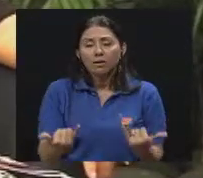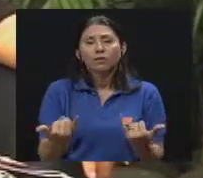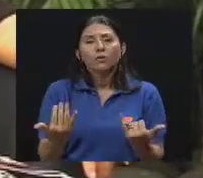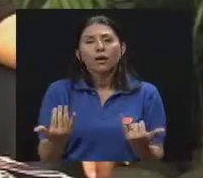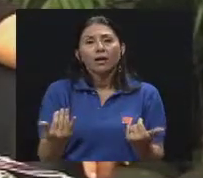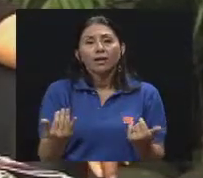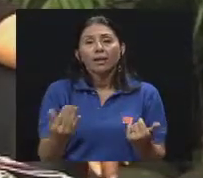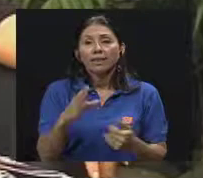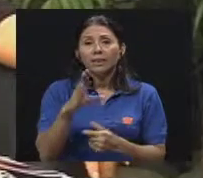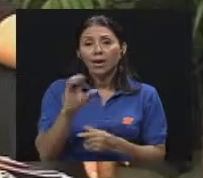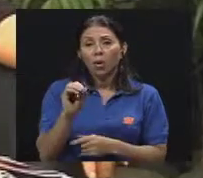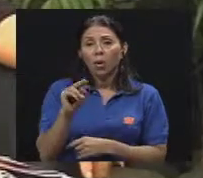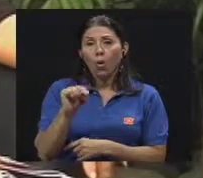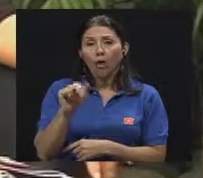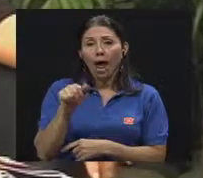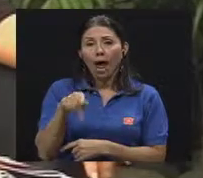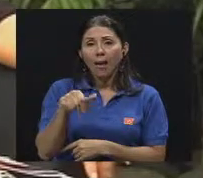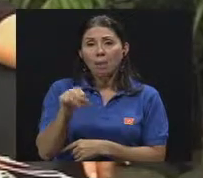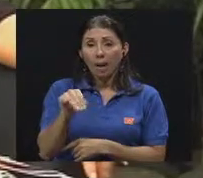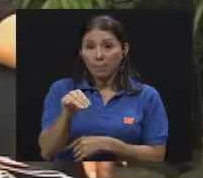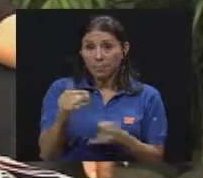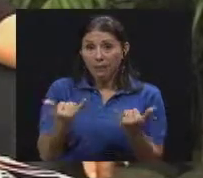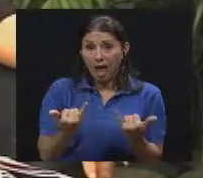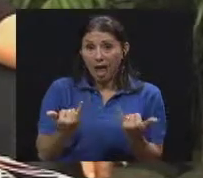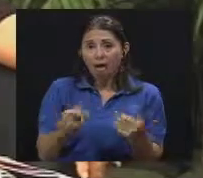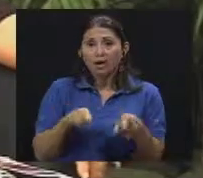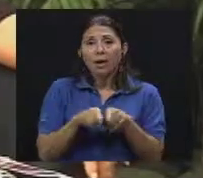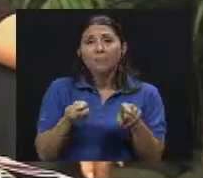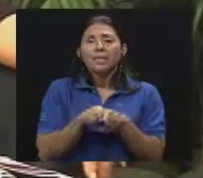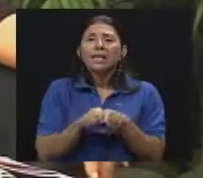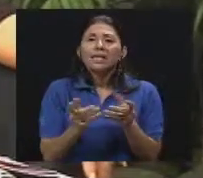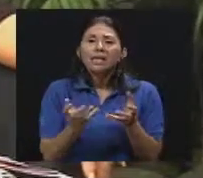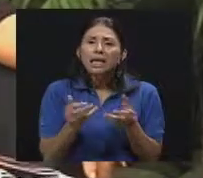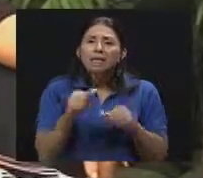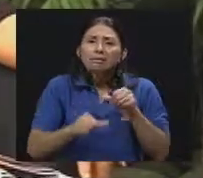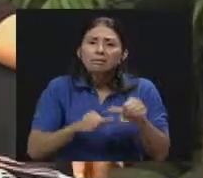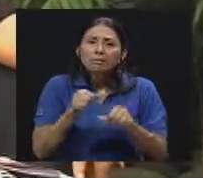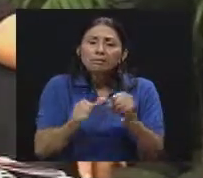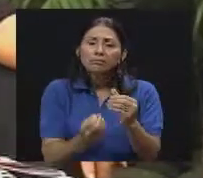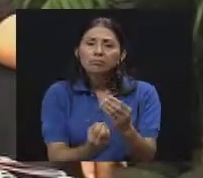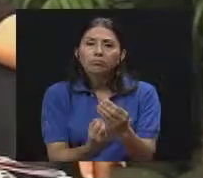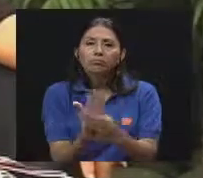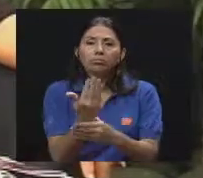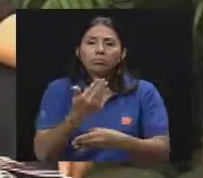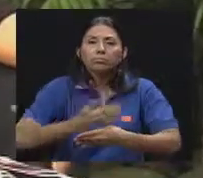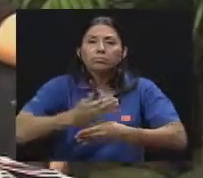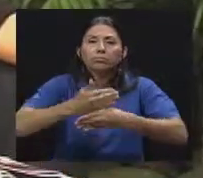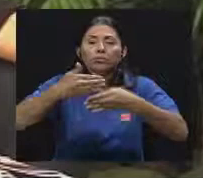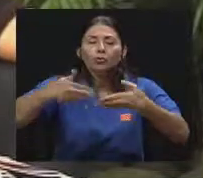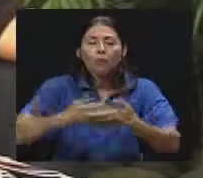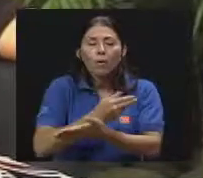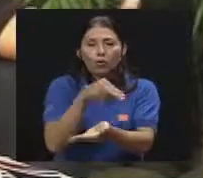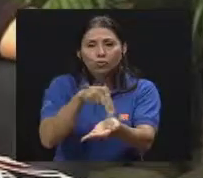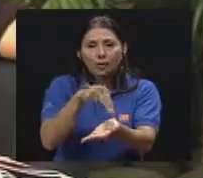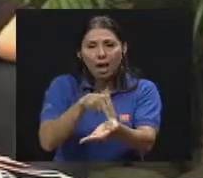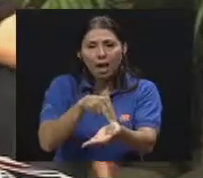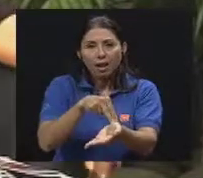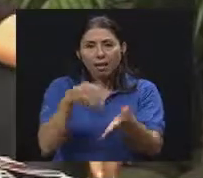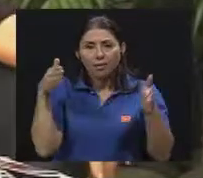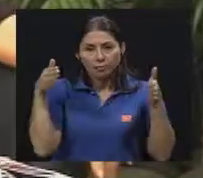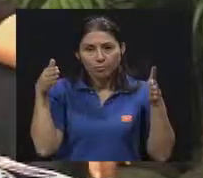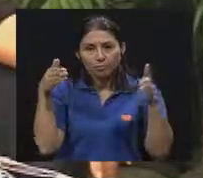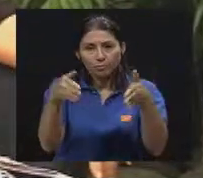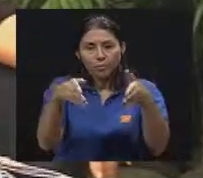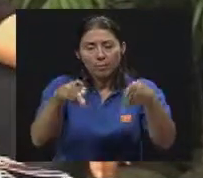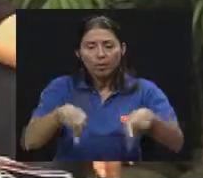Actualmente también en el CONAPAN se están haciendo esfuerzos por la creación de un nuevo hospital que dirigido específicamente a lo